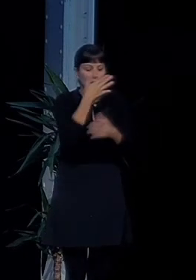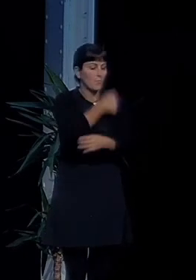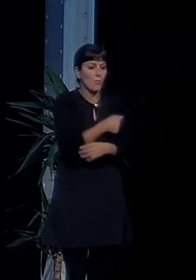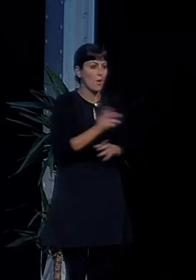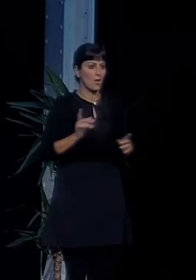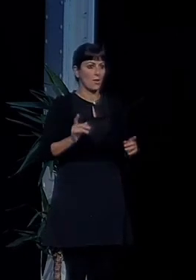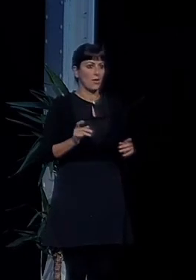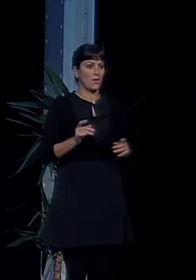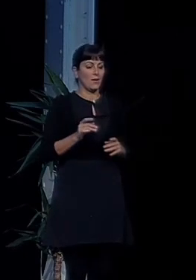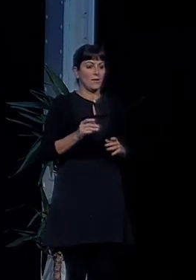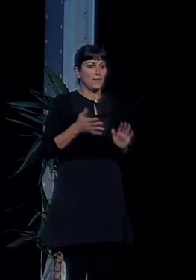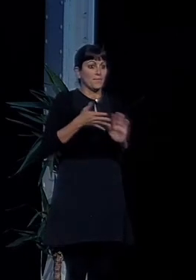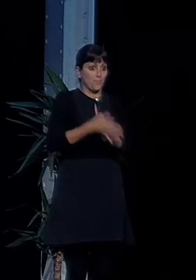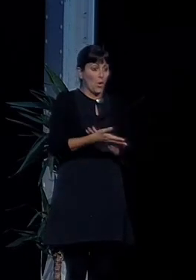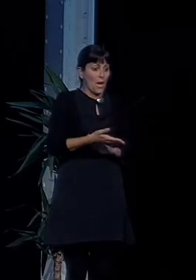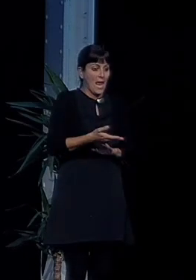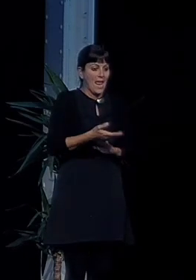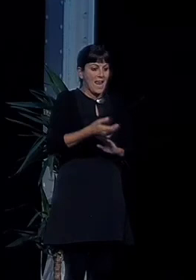el relato se construye